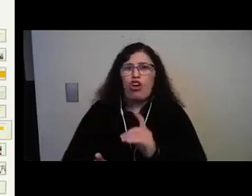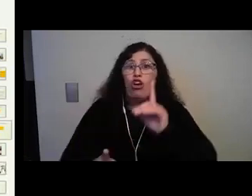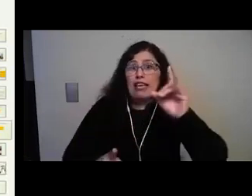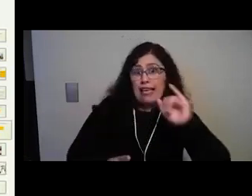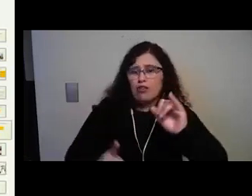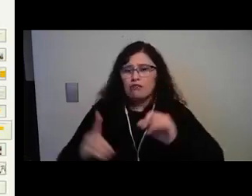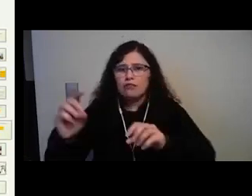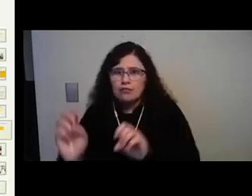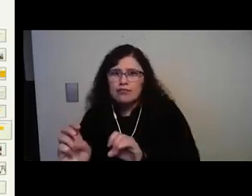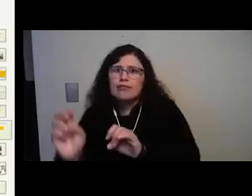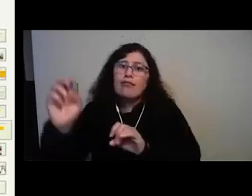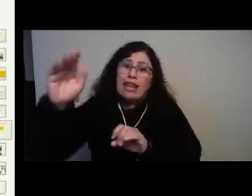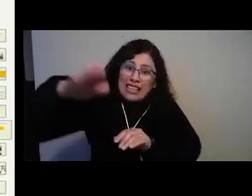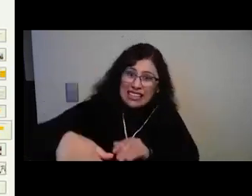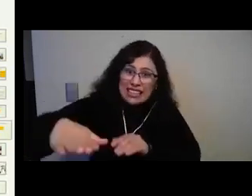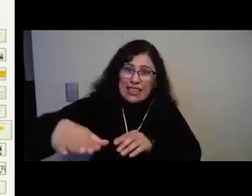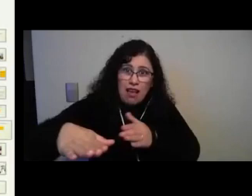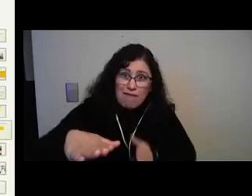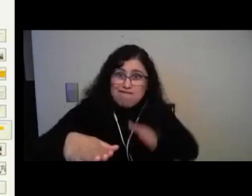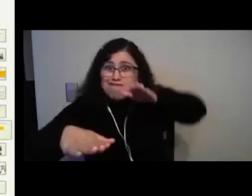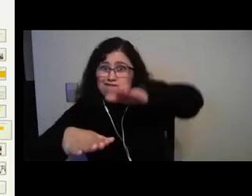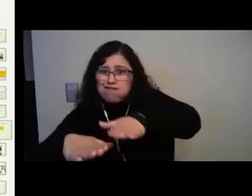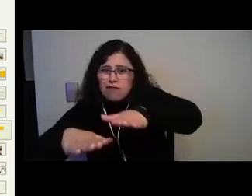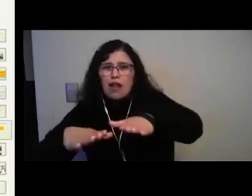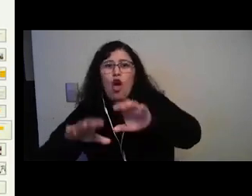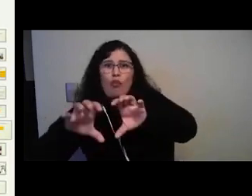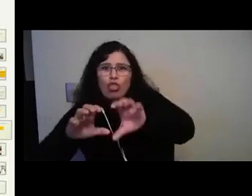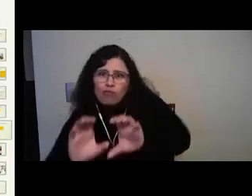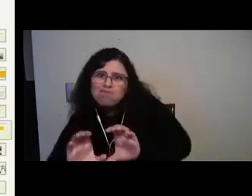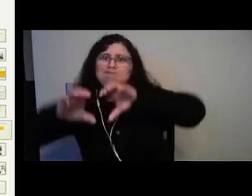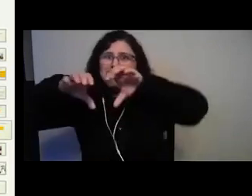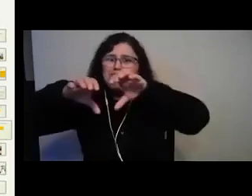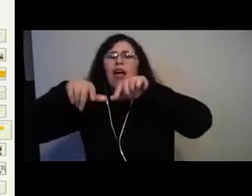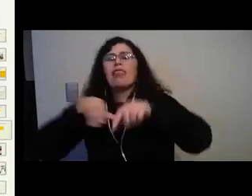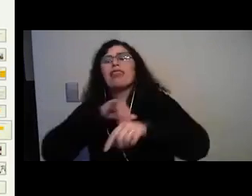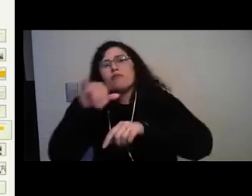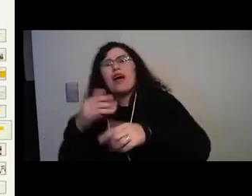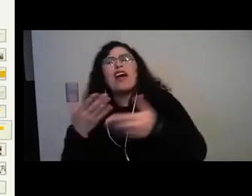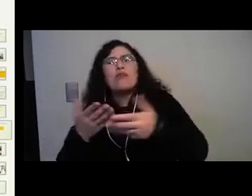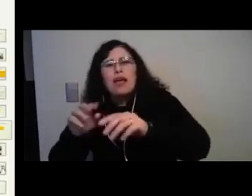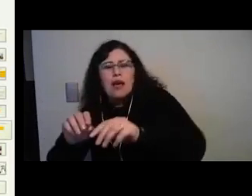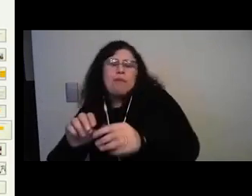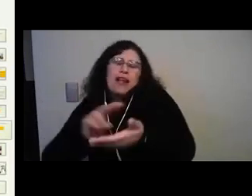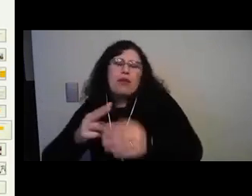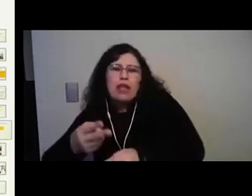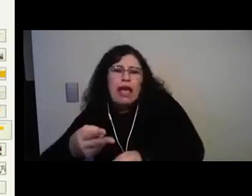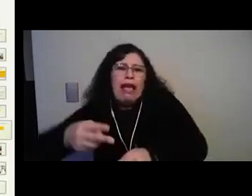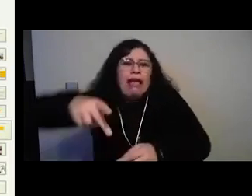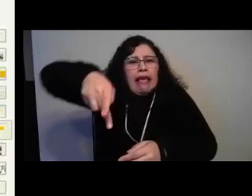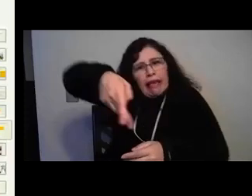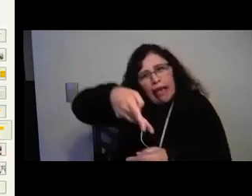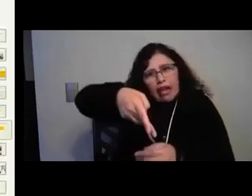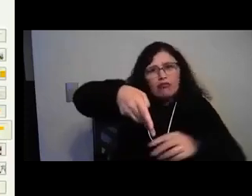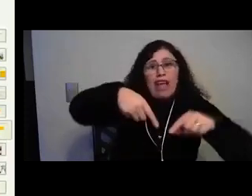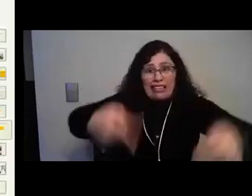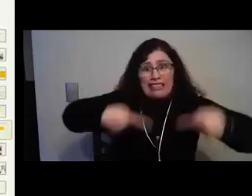levanta, ¿ya? Y ahora le dice, me ayuda a girar, que vamos a girar para bajar a la silla, baje despacio todo lo que pueda y yo lo voy a seguir